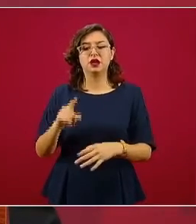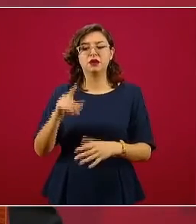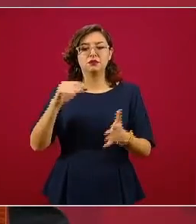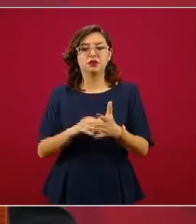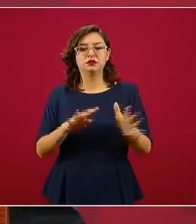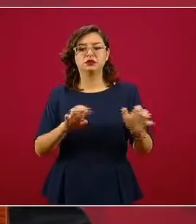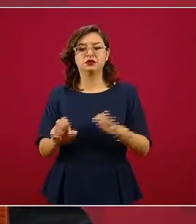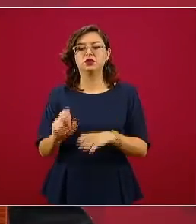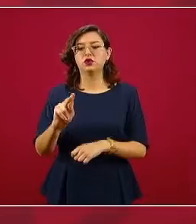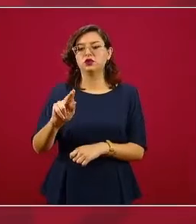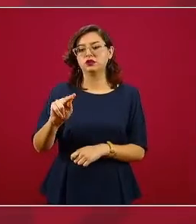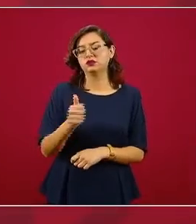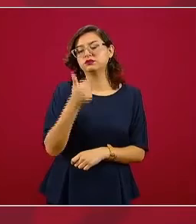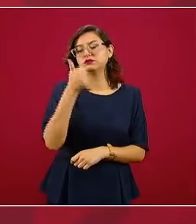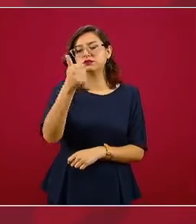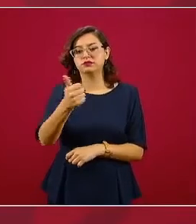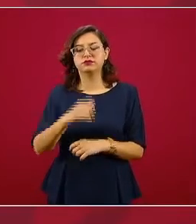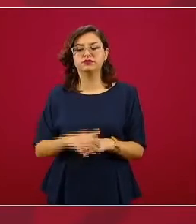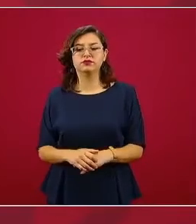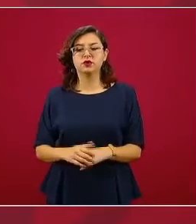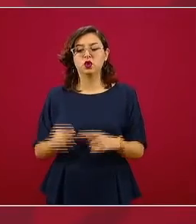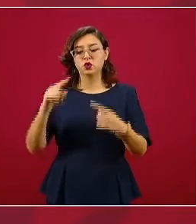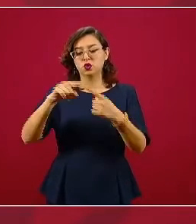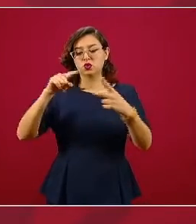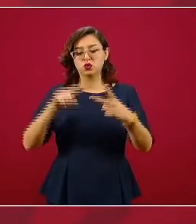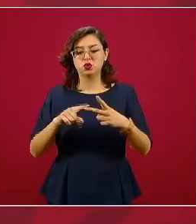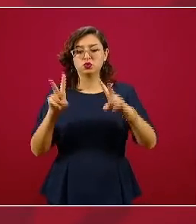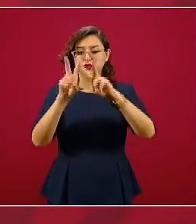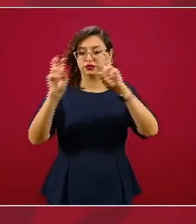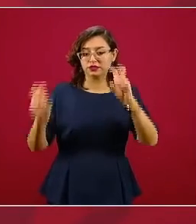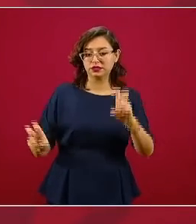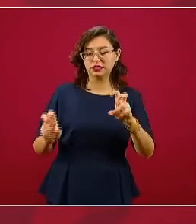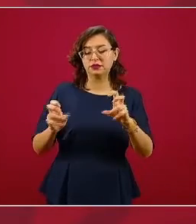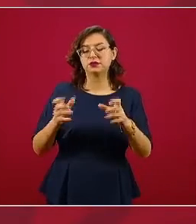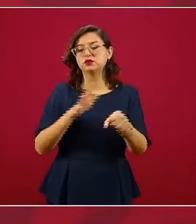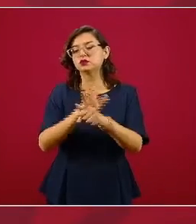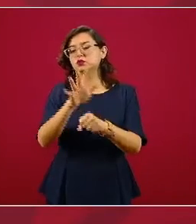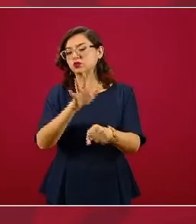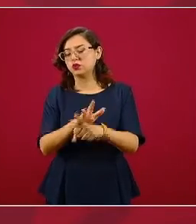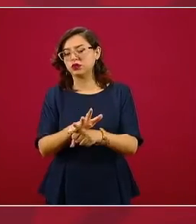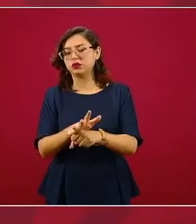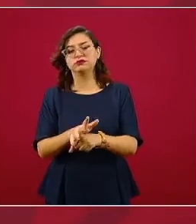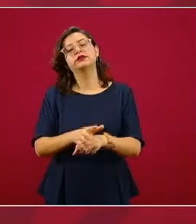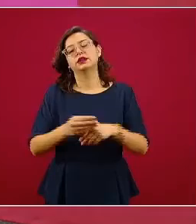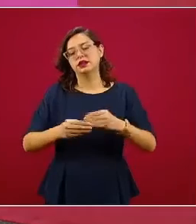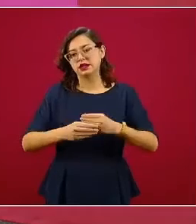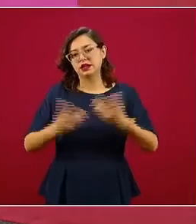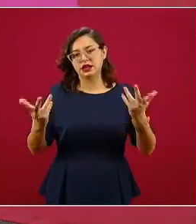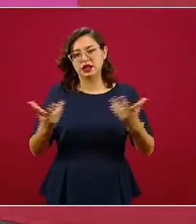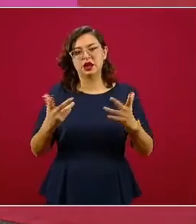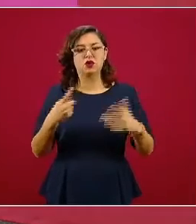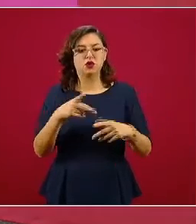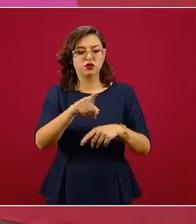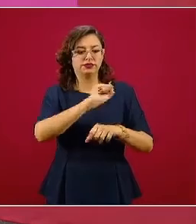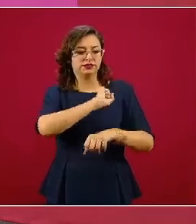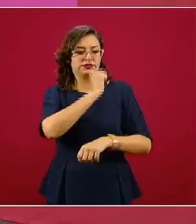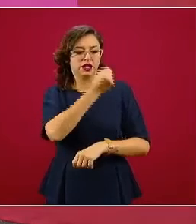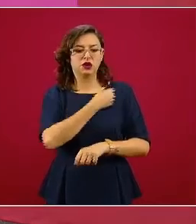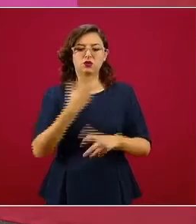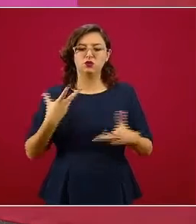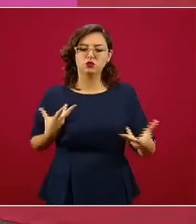1986. Dos tareas prioritarias este año, por supuesto, trabajar todos juntos en equipo apoyando al sector salud, pero